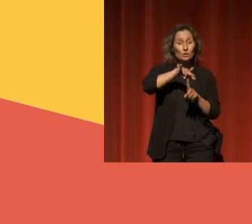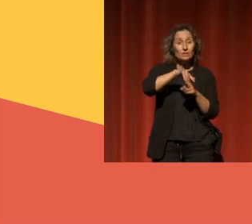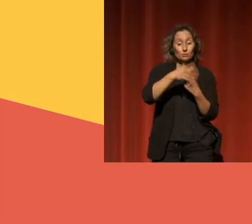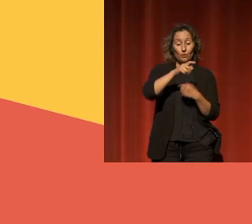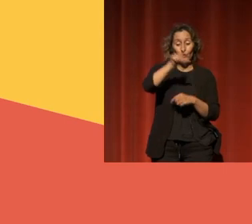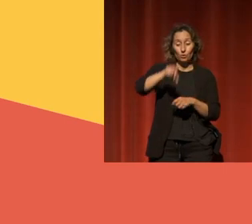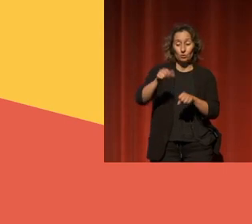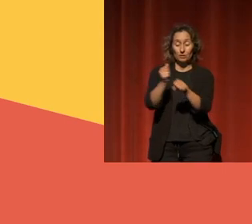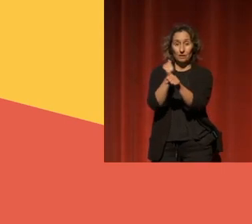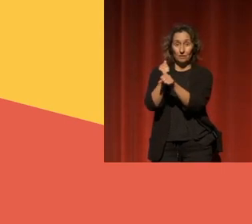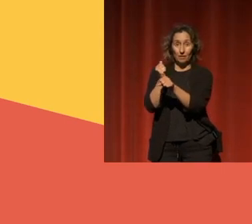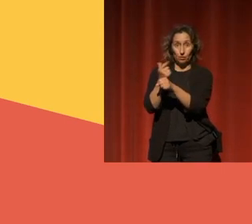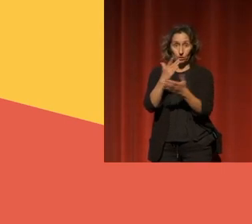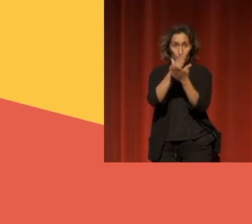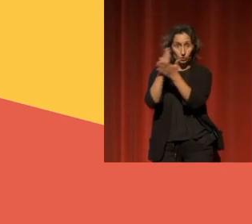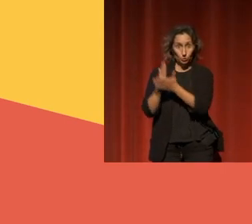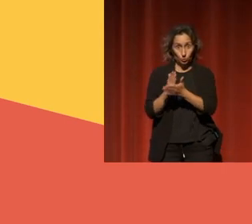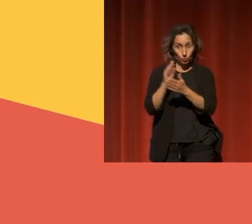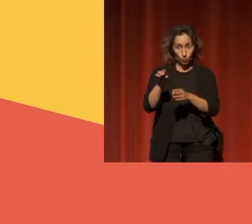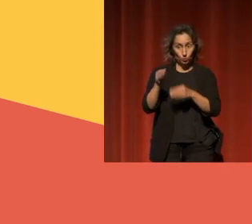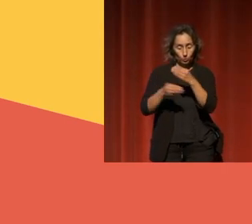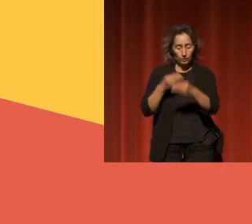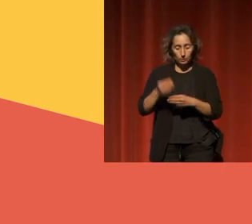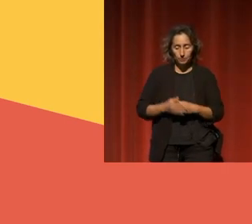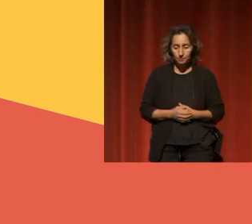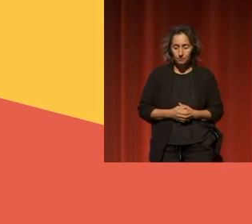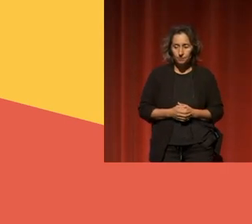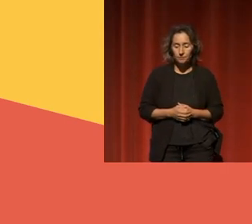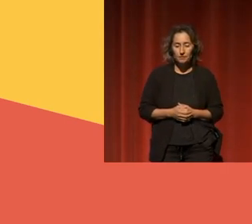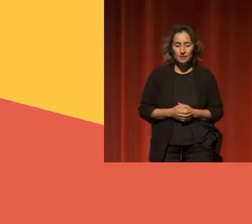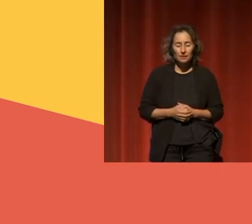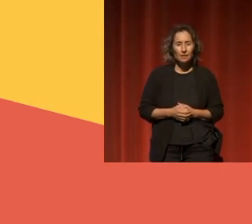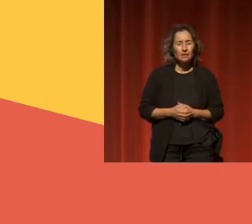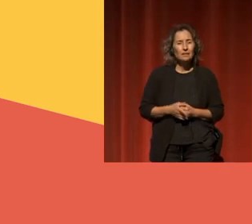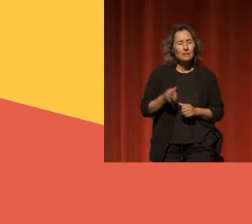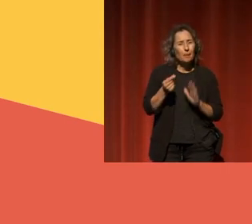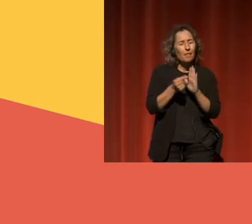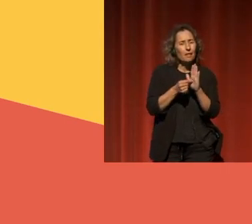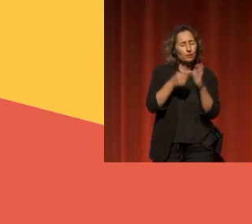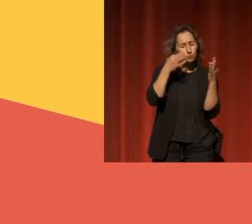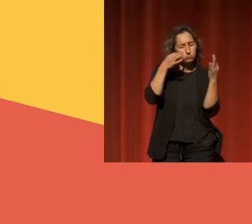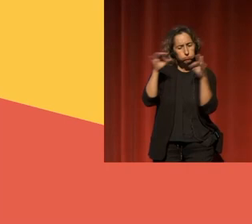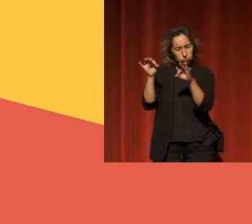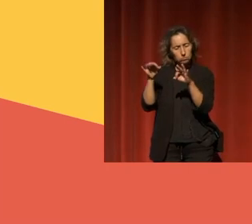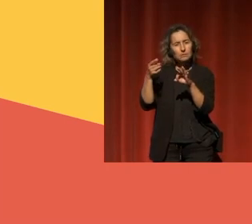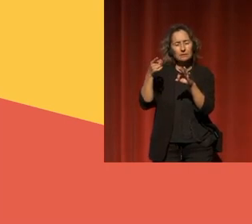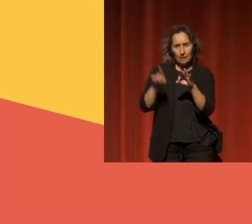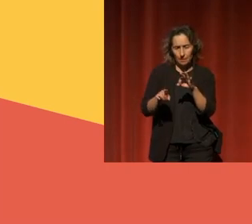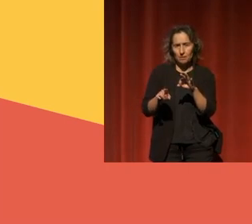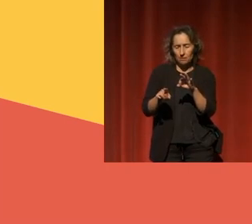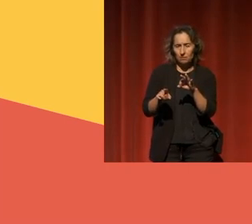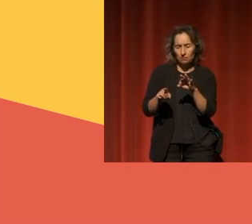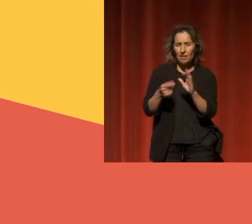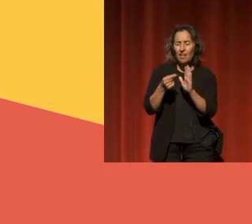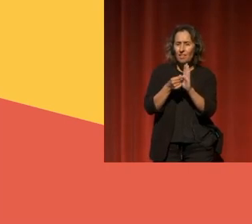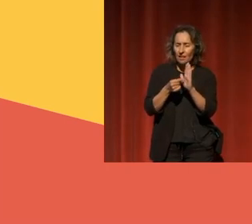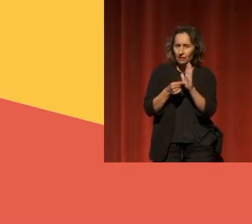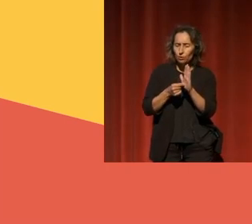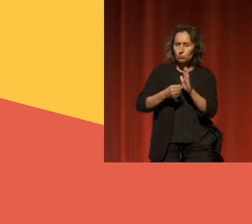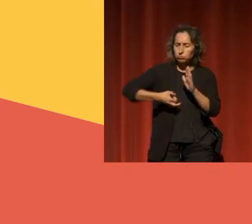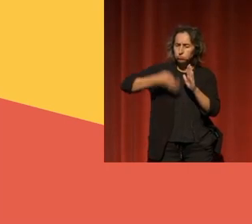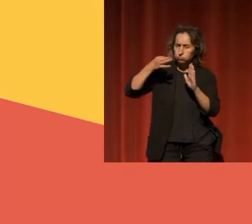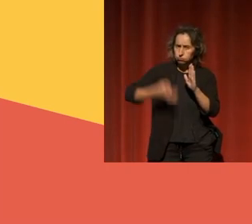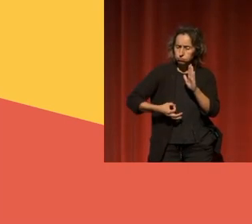personal y también creemos que es necesario prestar especial atención a los datos a la calidad de los datos que podamos contar con datos